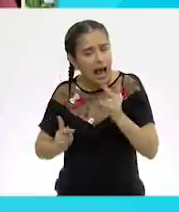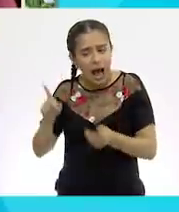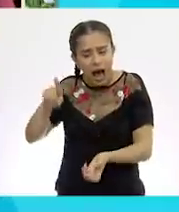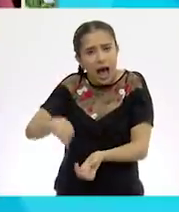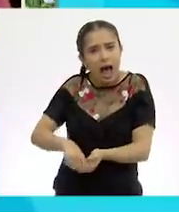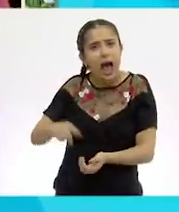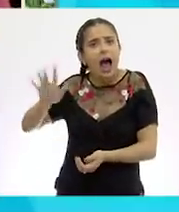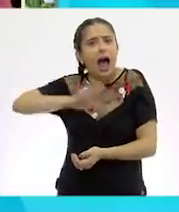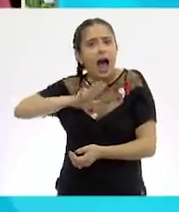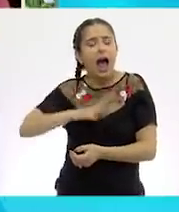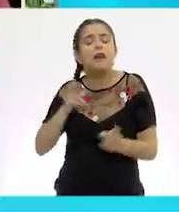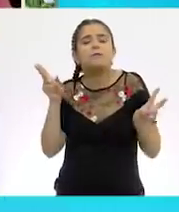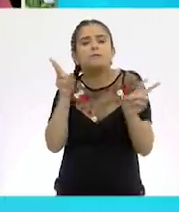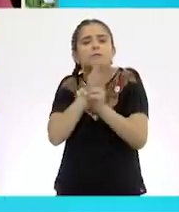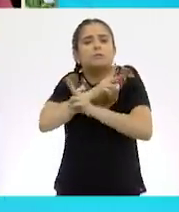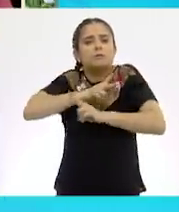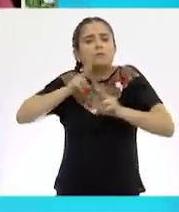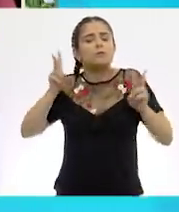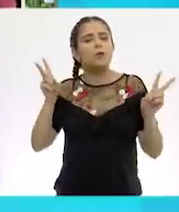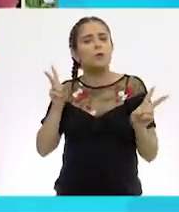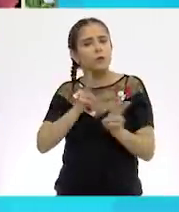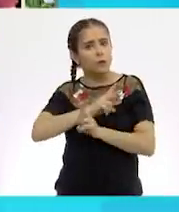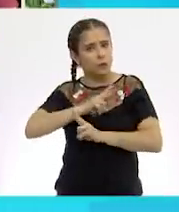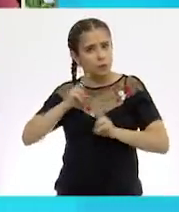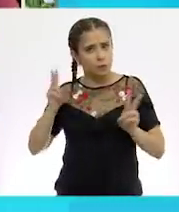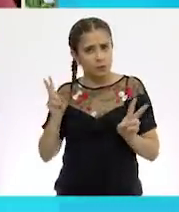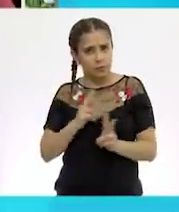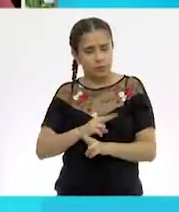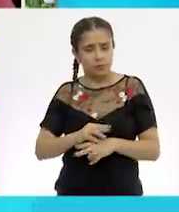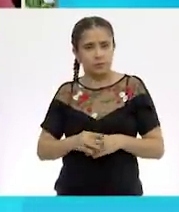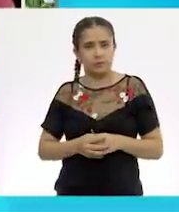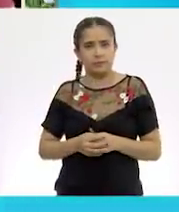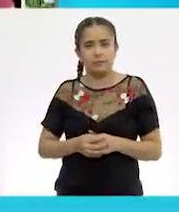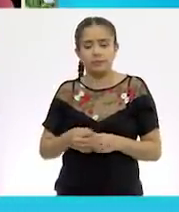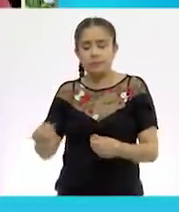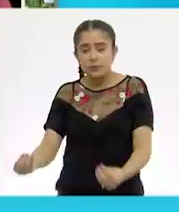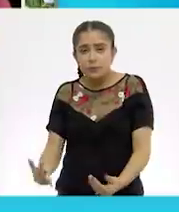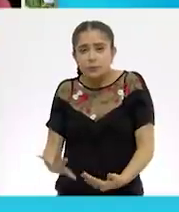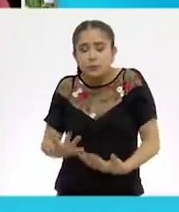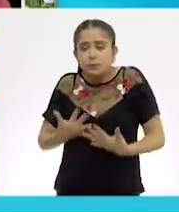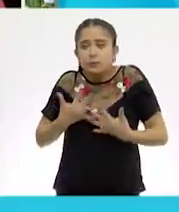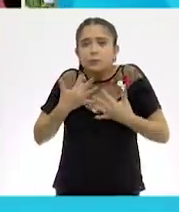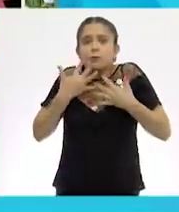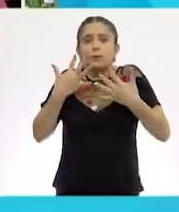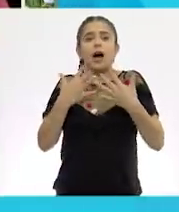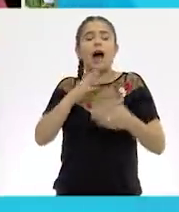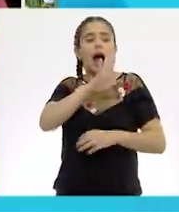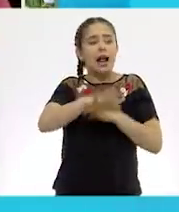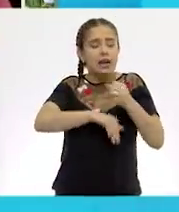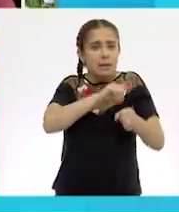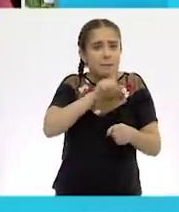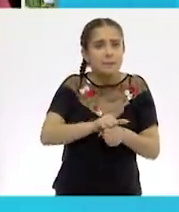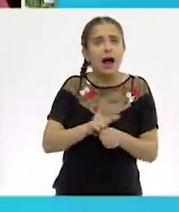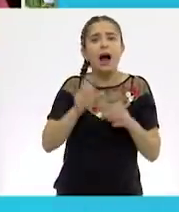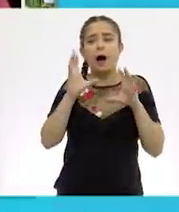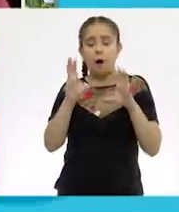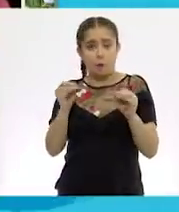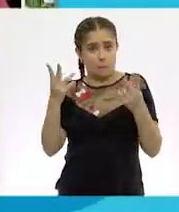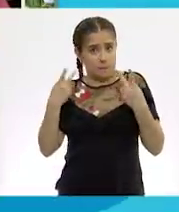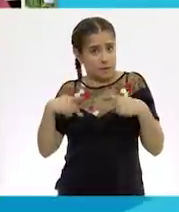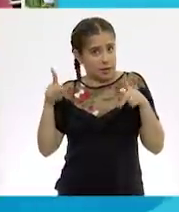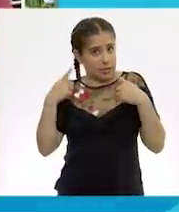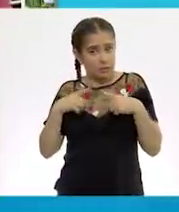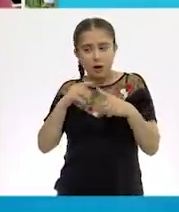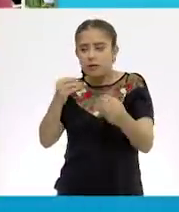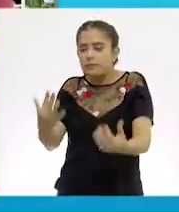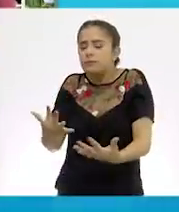contienen más oxígeno para ayudar a los animales y a los seres humanos